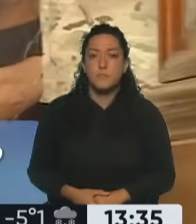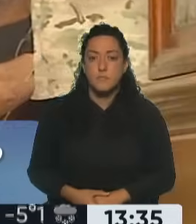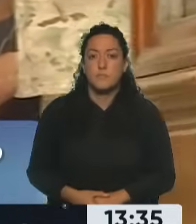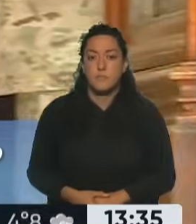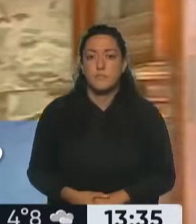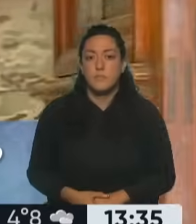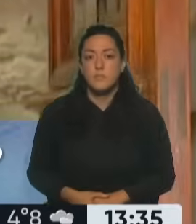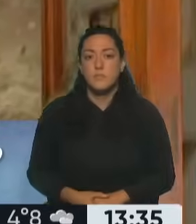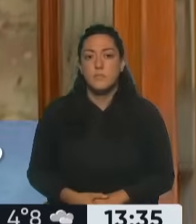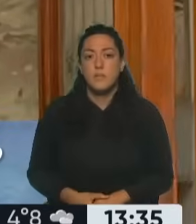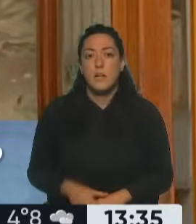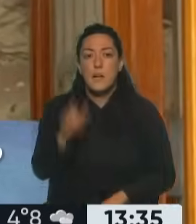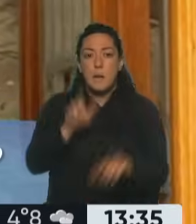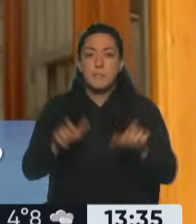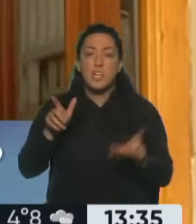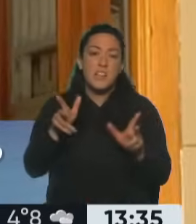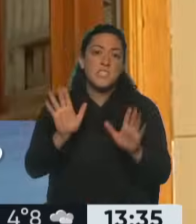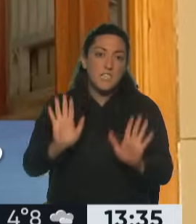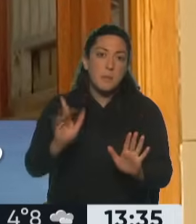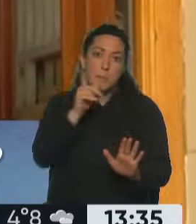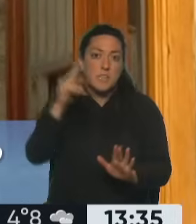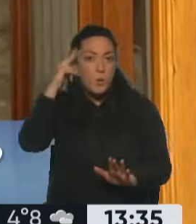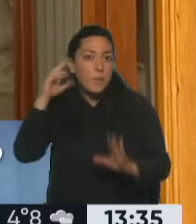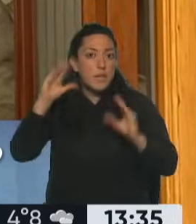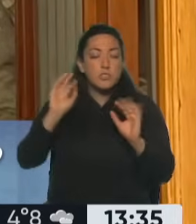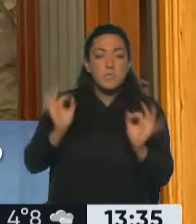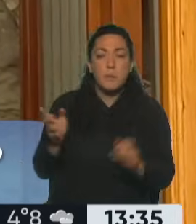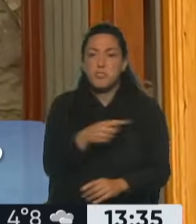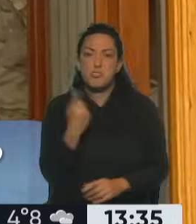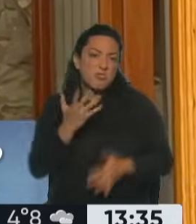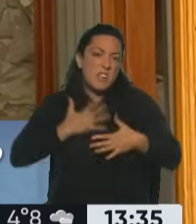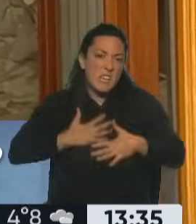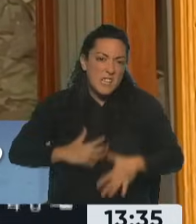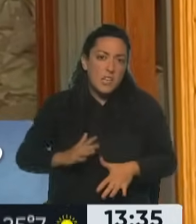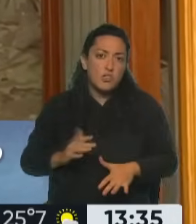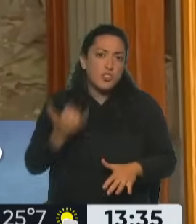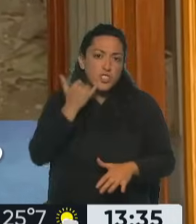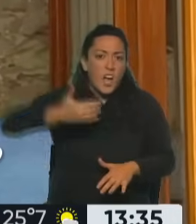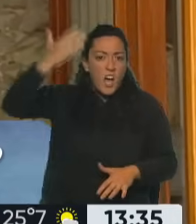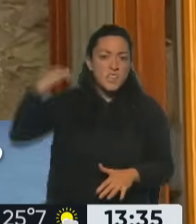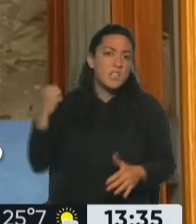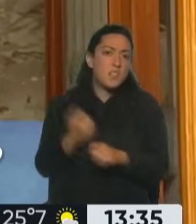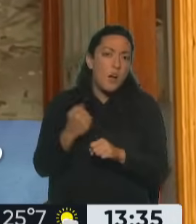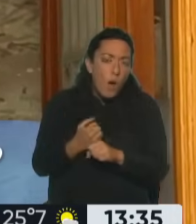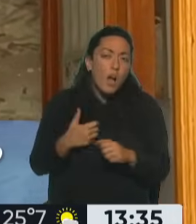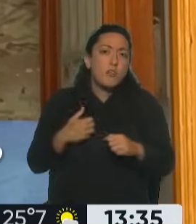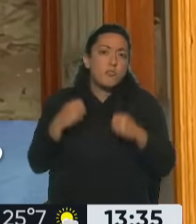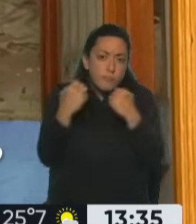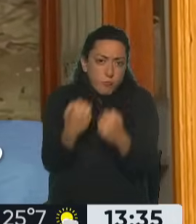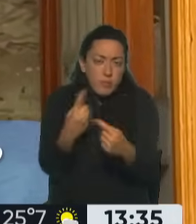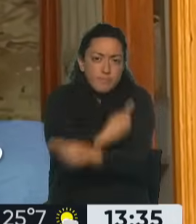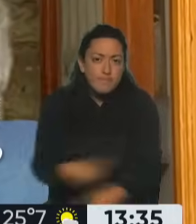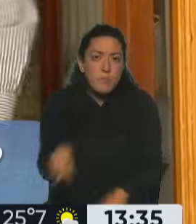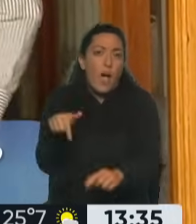al menos eso es lo que dicen. Así es que tranquilos, nosotros estamos muy tranquilos. O sea, todo lo que había que hacer ya se hizo y ahora es esperar los